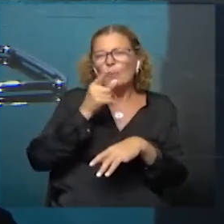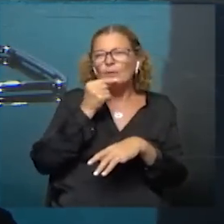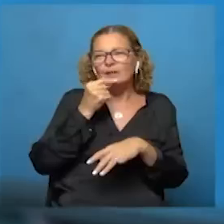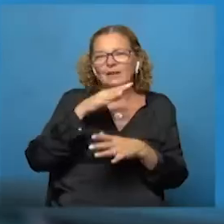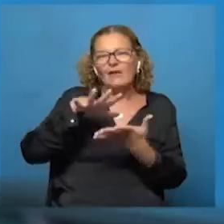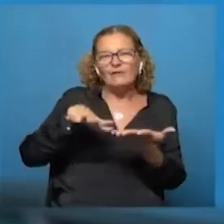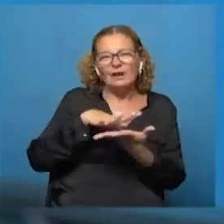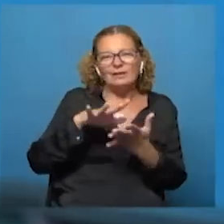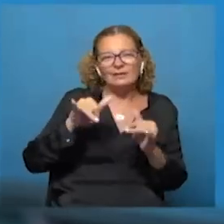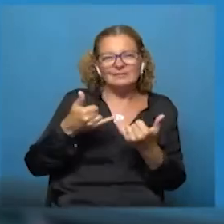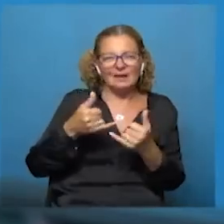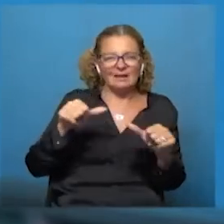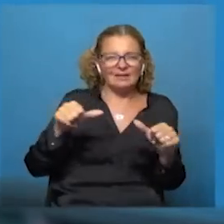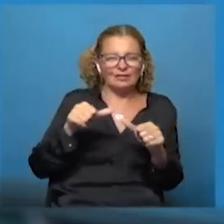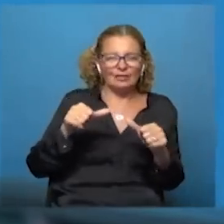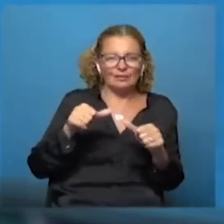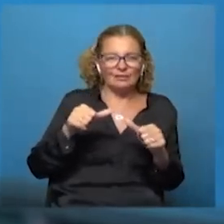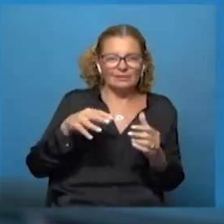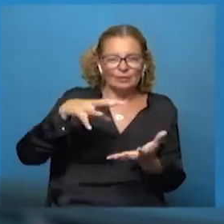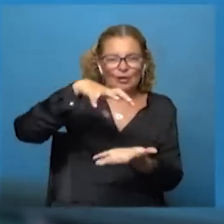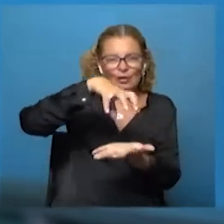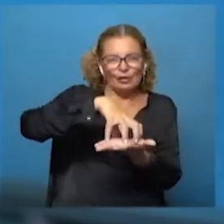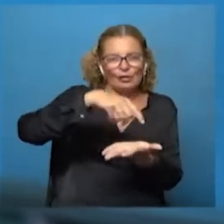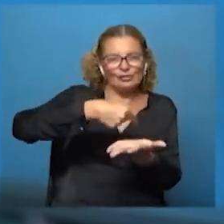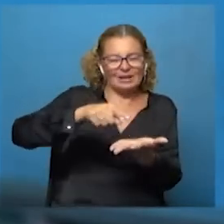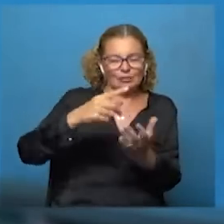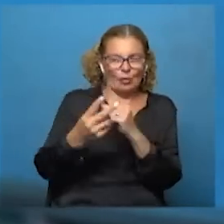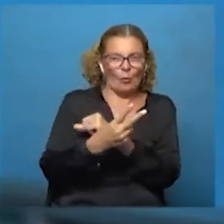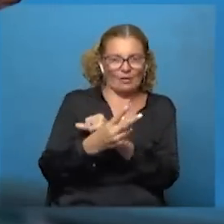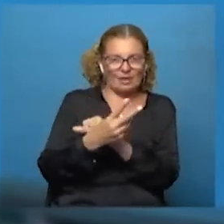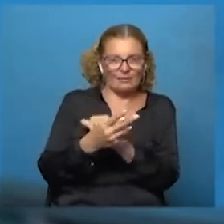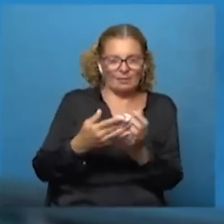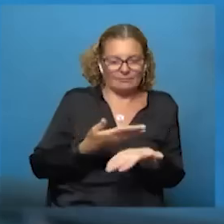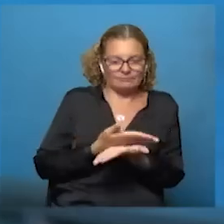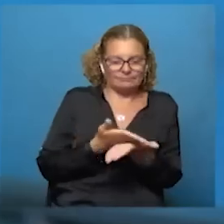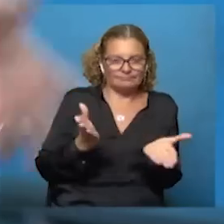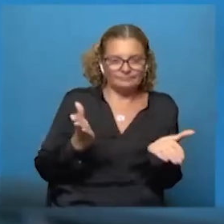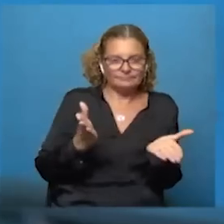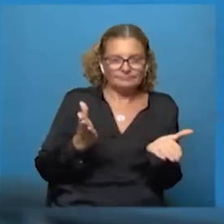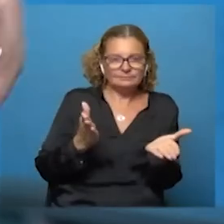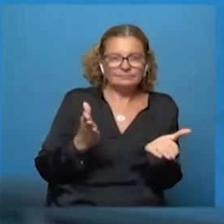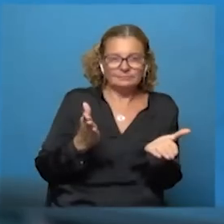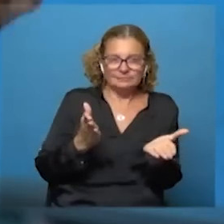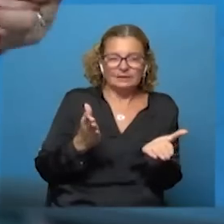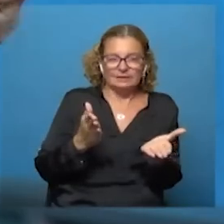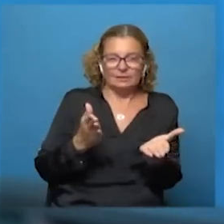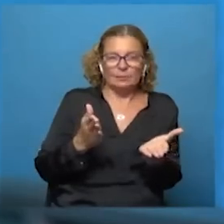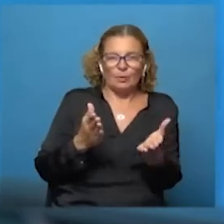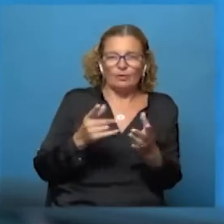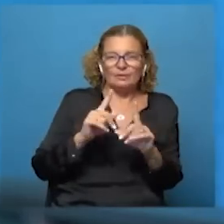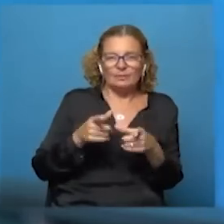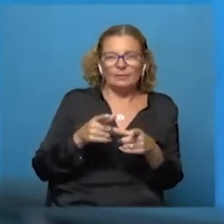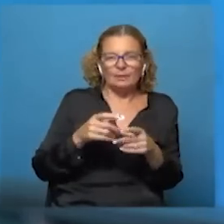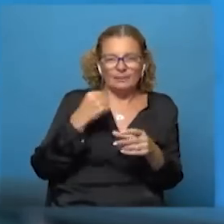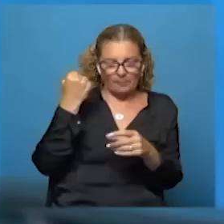y ya se hizo eran los centros pilotos de prevención que se desplegaron y que hubo resistencias en las estructuras para